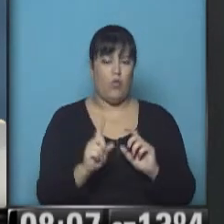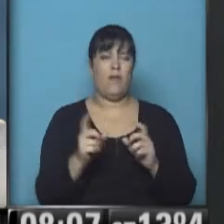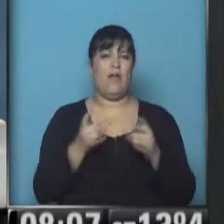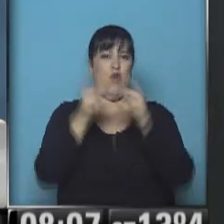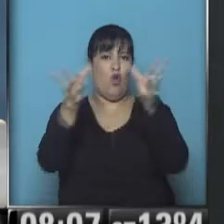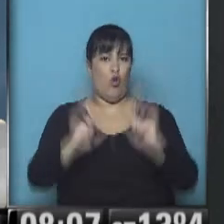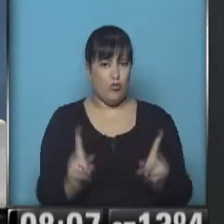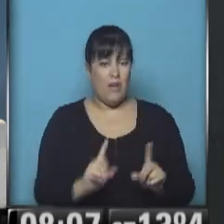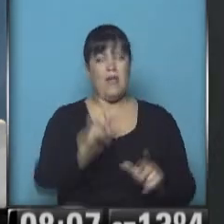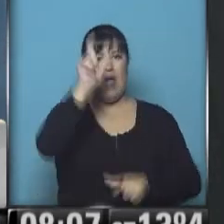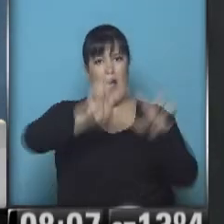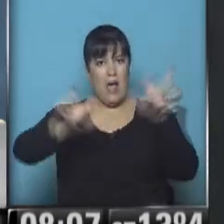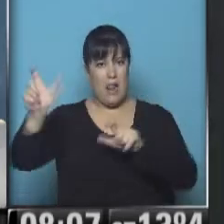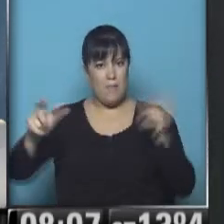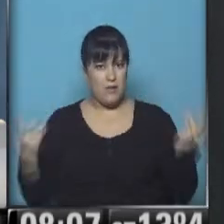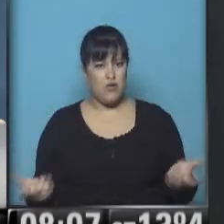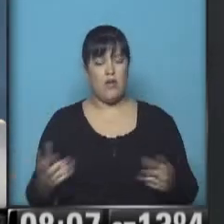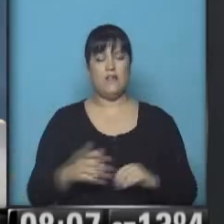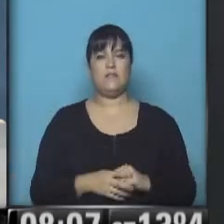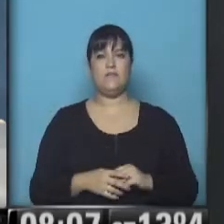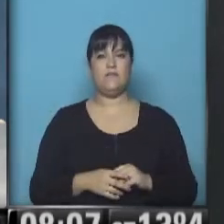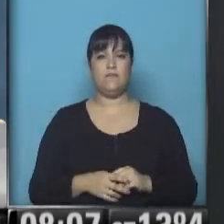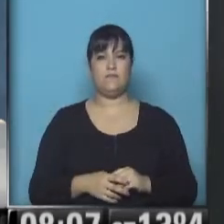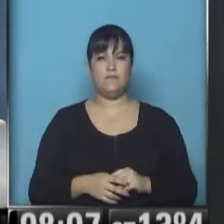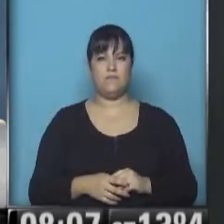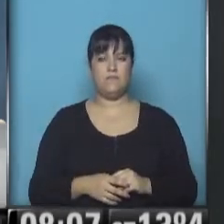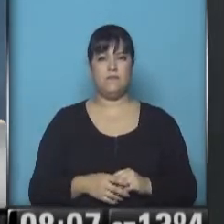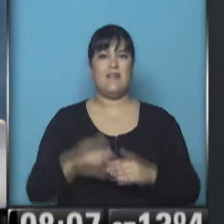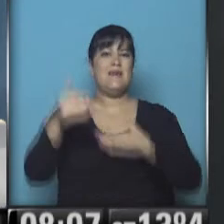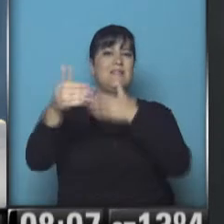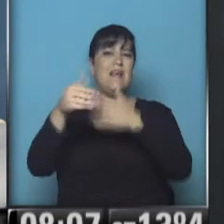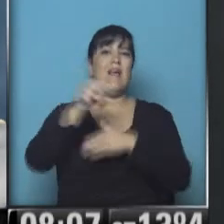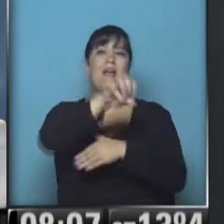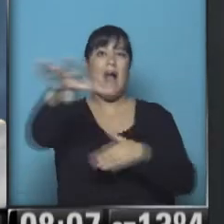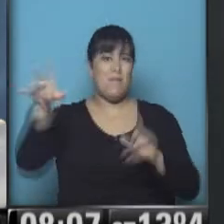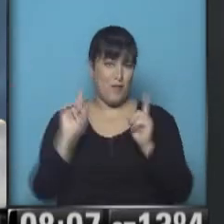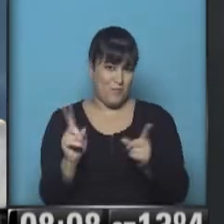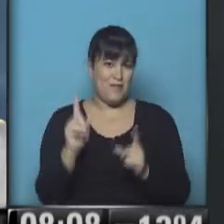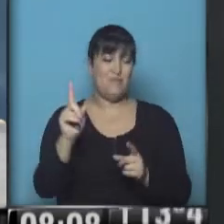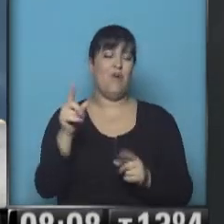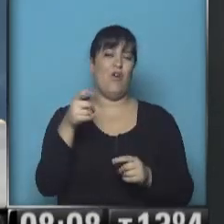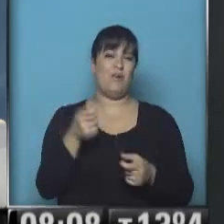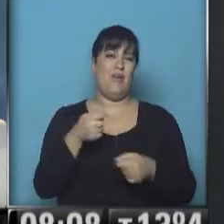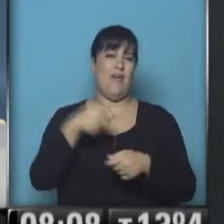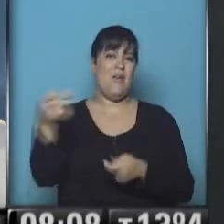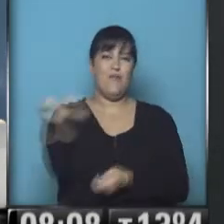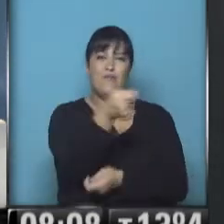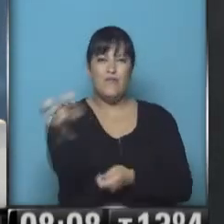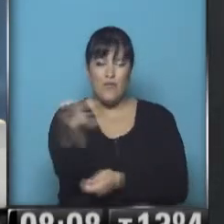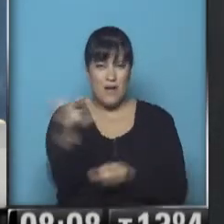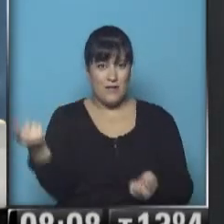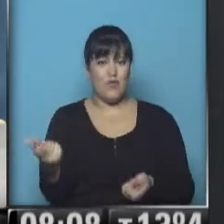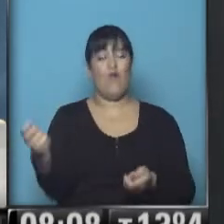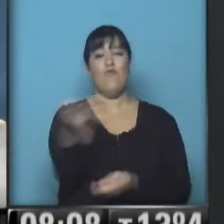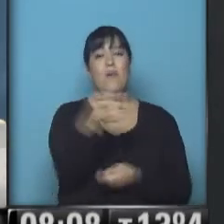a poblaciones urbanas localizadas en cercanías a campos en donde se propicia la fumigación. La